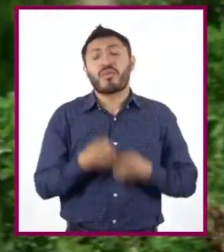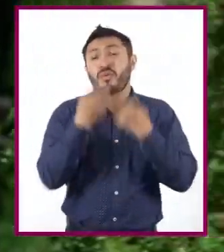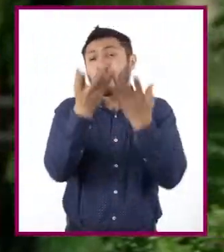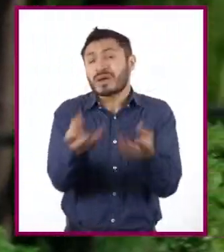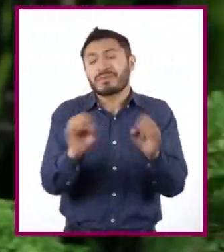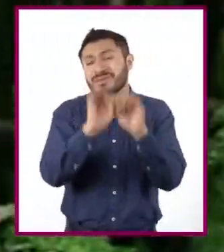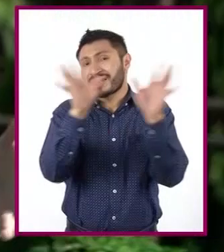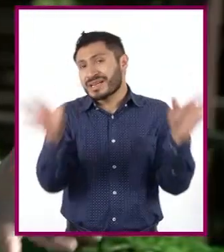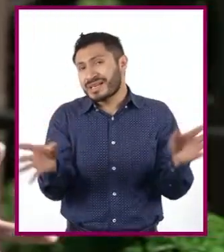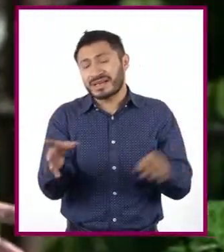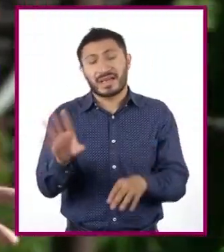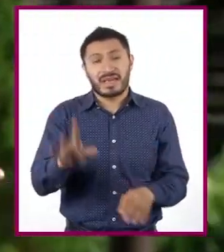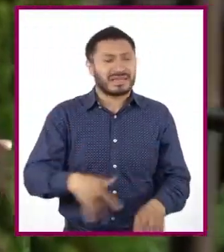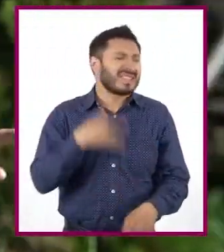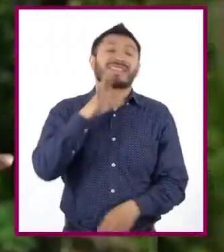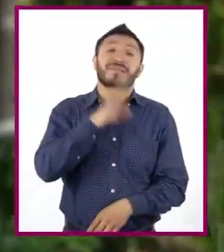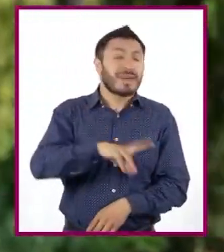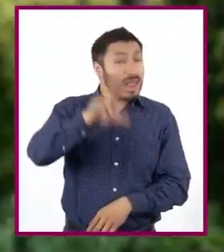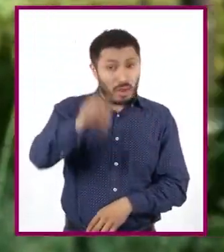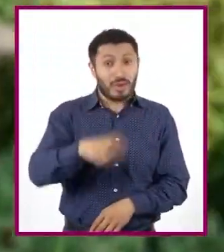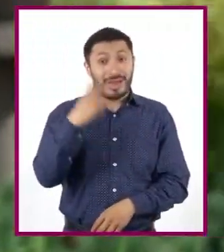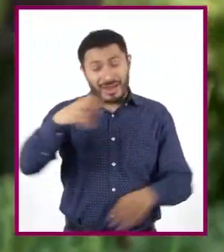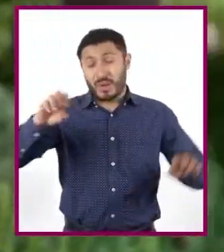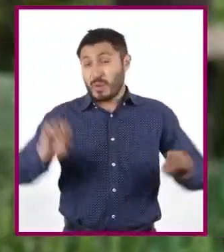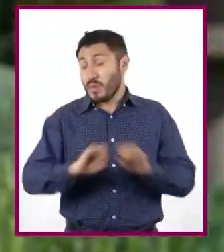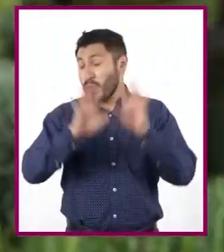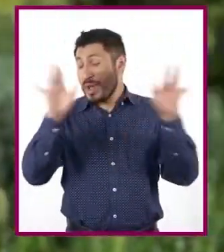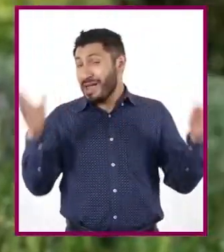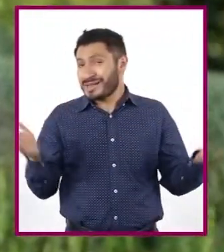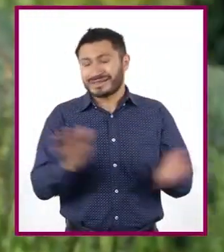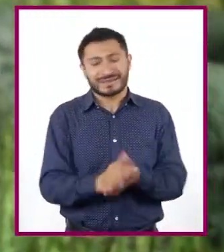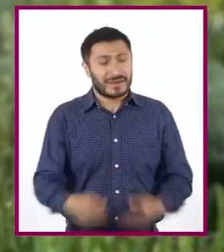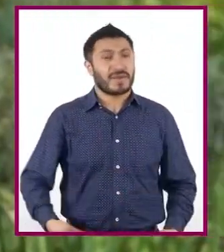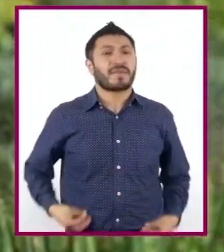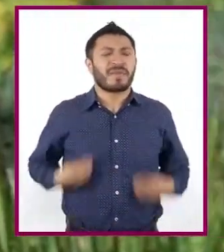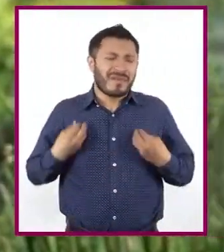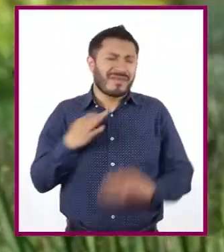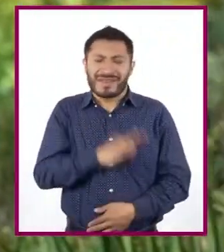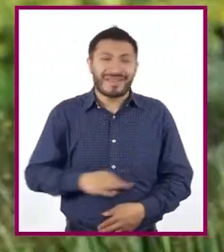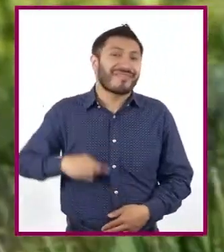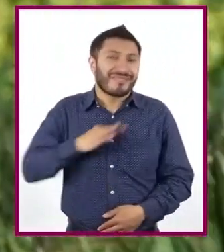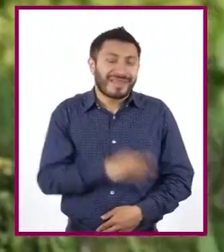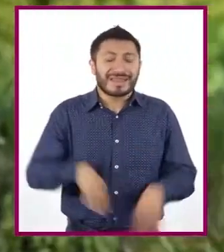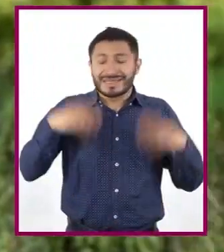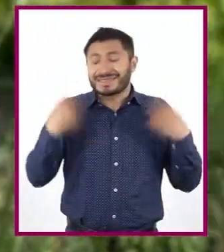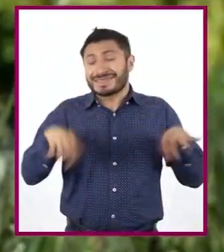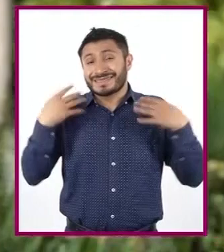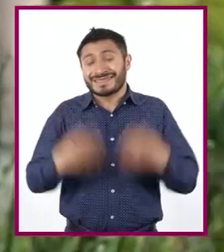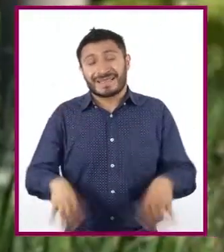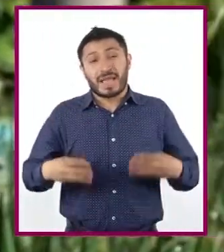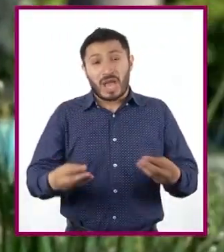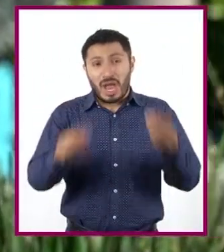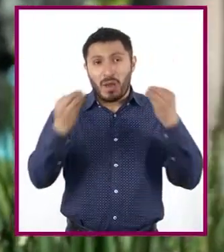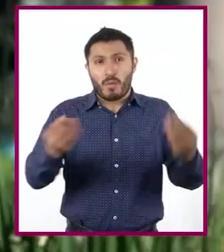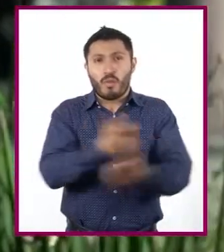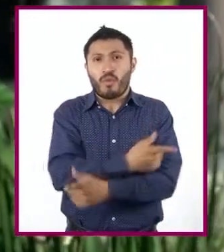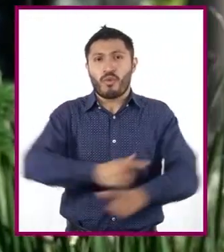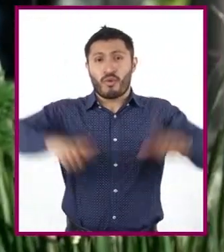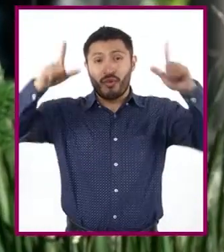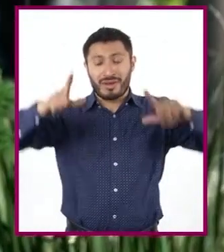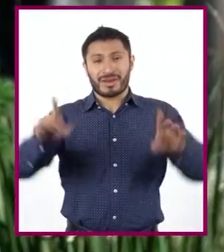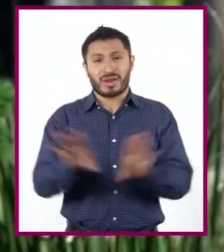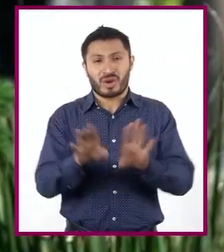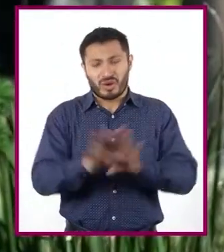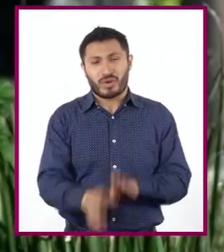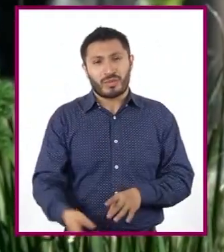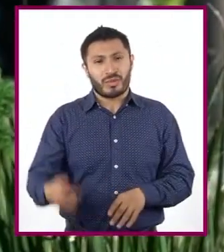Pedro. Platícanos sobre la lectura y nuestro cerebro. ¿Qué pasa en nuestro cerebro cuando leemos? Fíjate que es un fenómeno muy interesante,